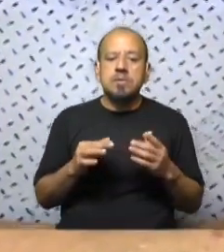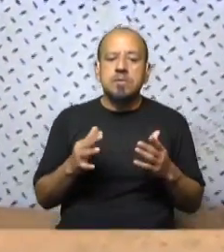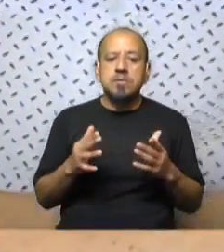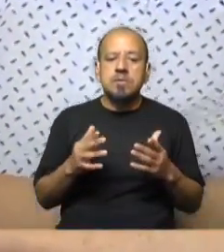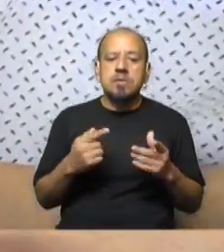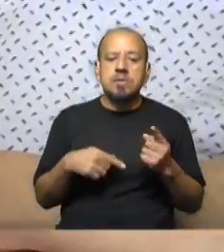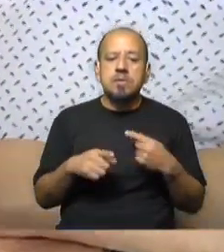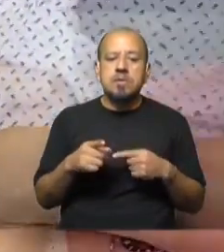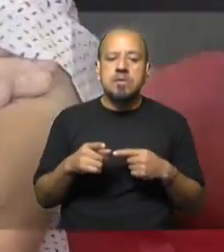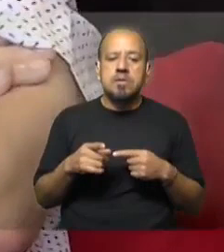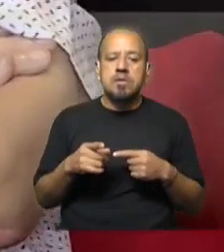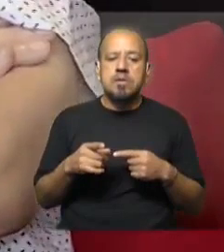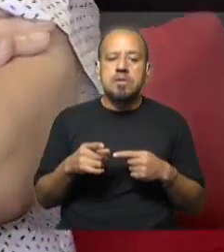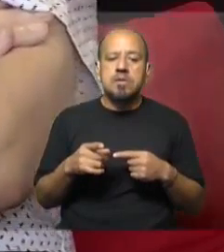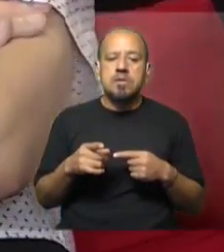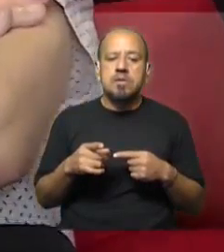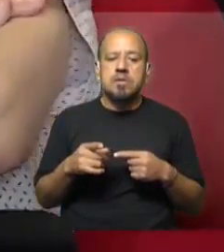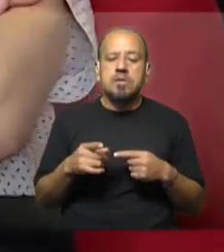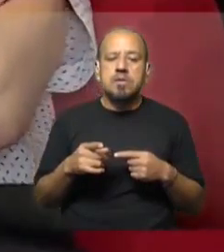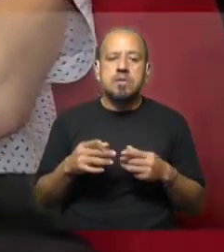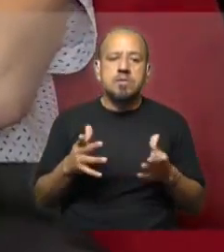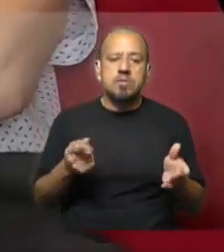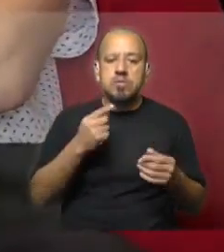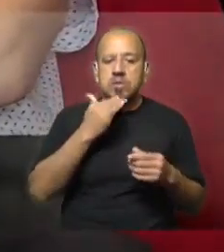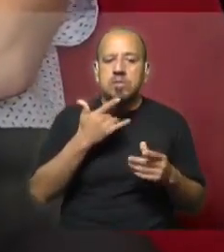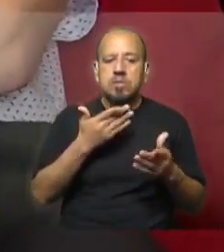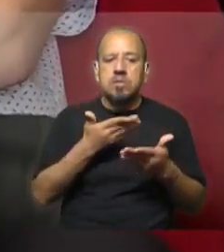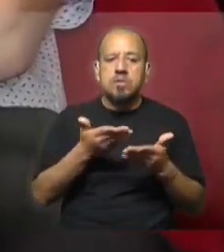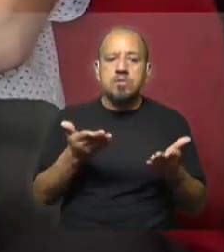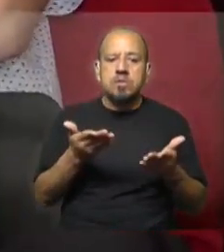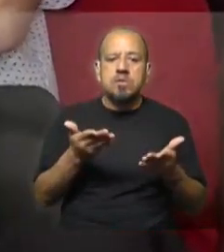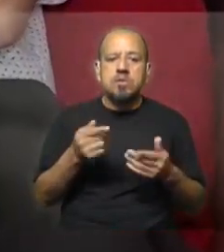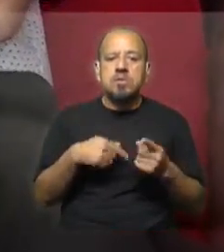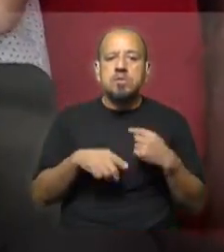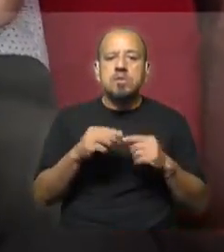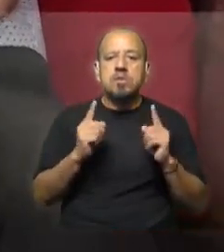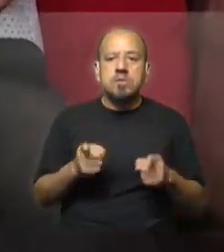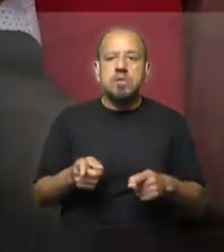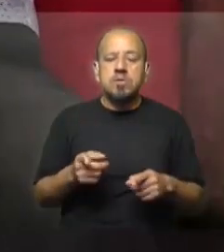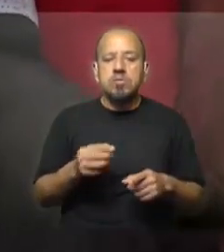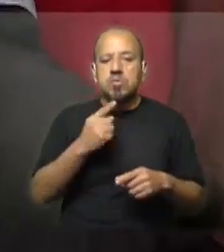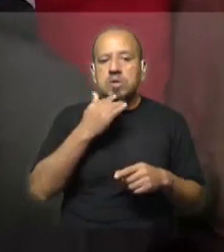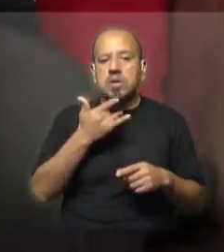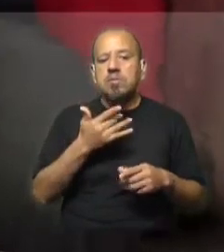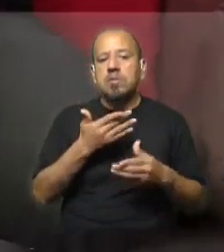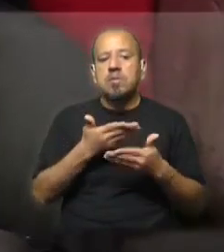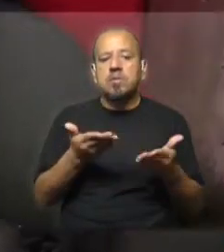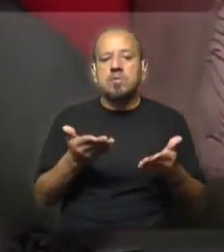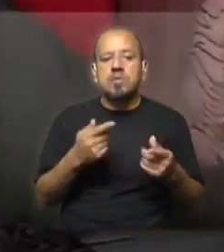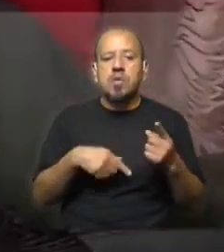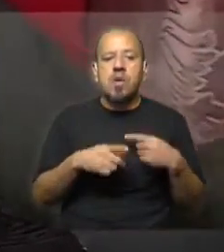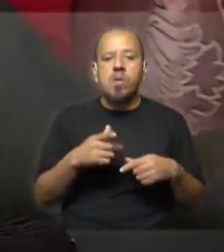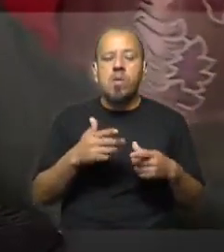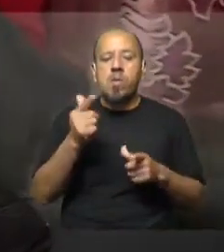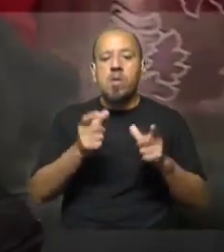Para mí sos un ejemplo, también, bueno, un ejemplo de superación personal, pero también un ejemplo de que